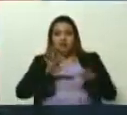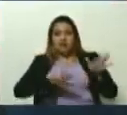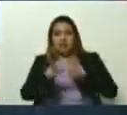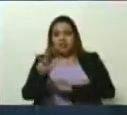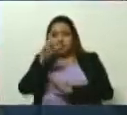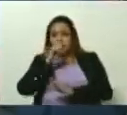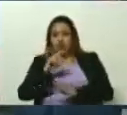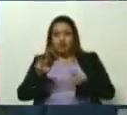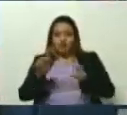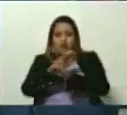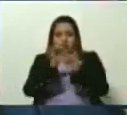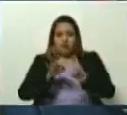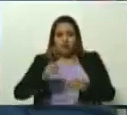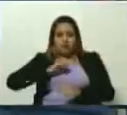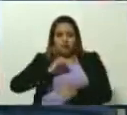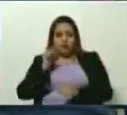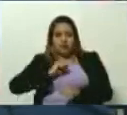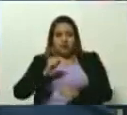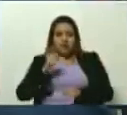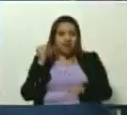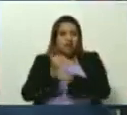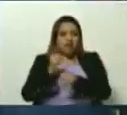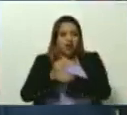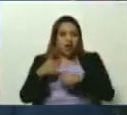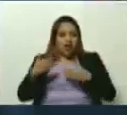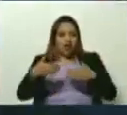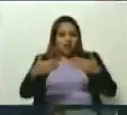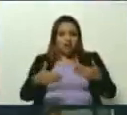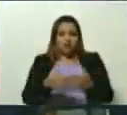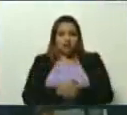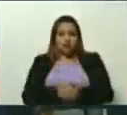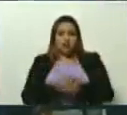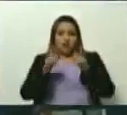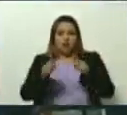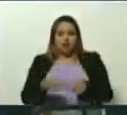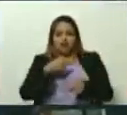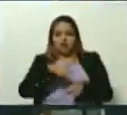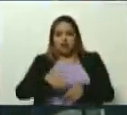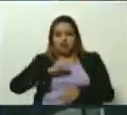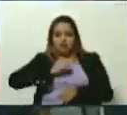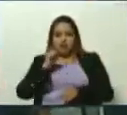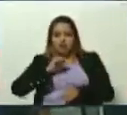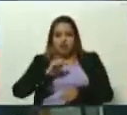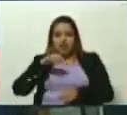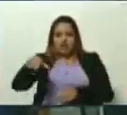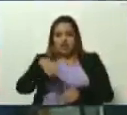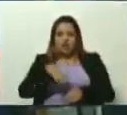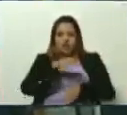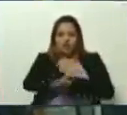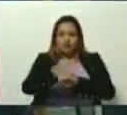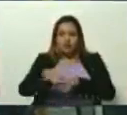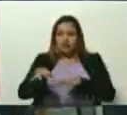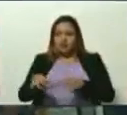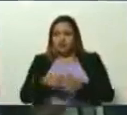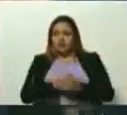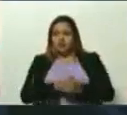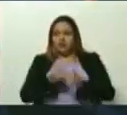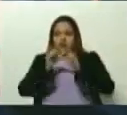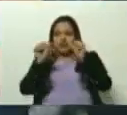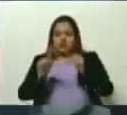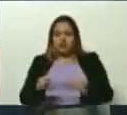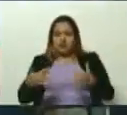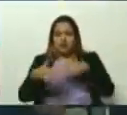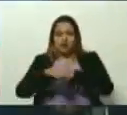nuevo modelo policial. Estamos trabajando también con nuestras policías estatales, municipales, con el sistema